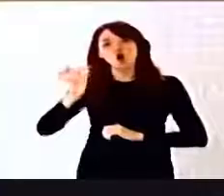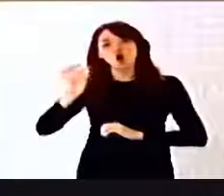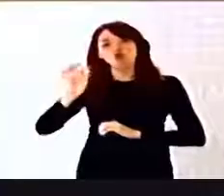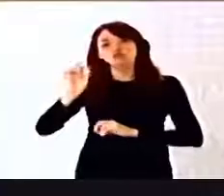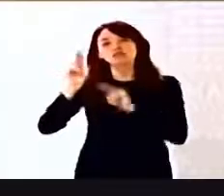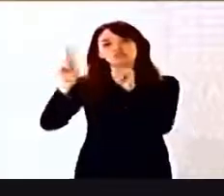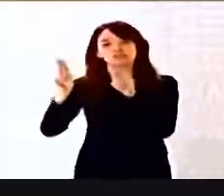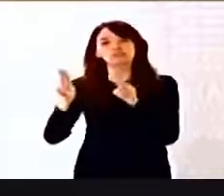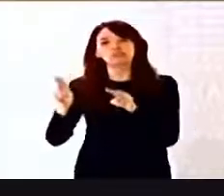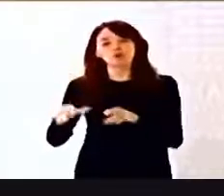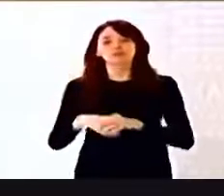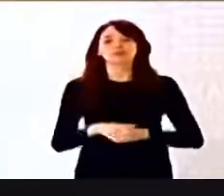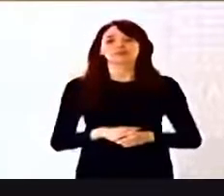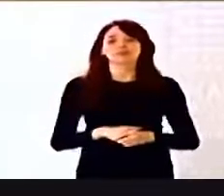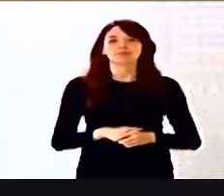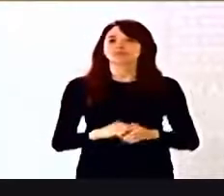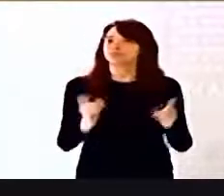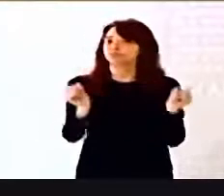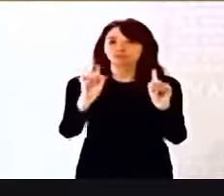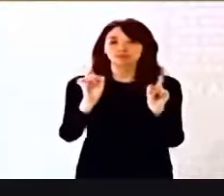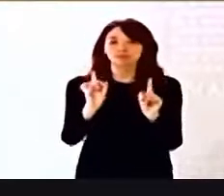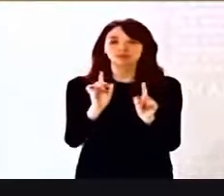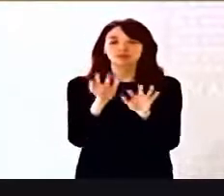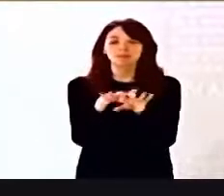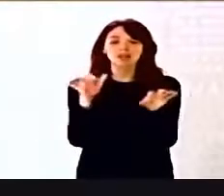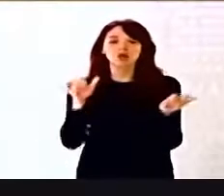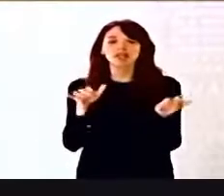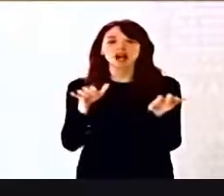la mayoría se está dando en el ámbito comunitario.